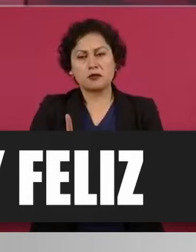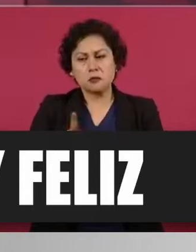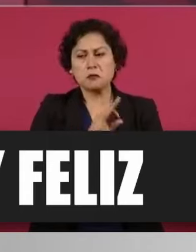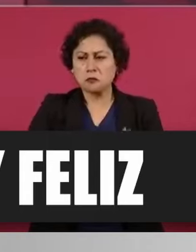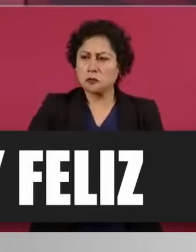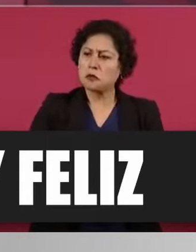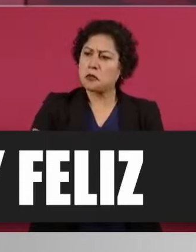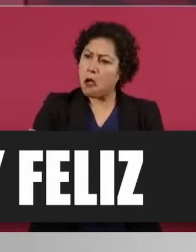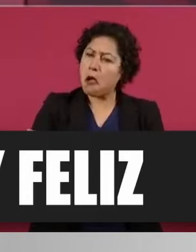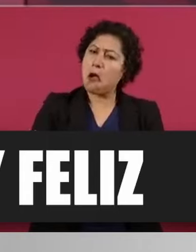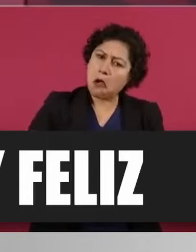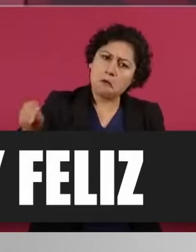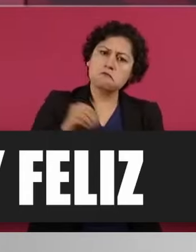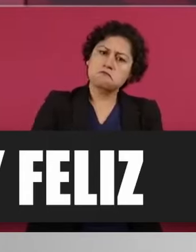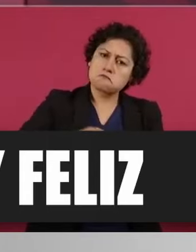constitucional